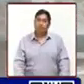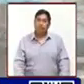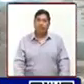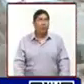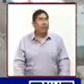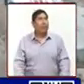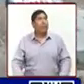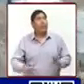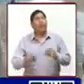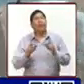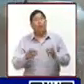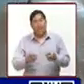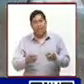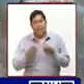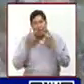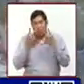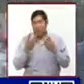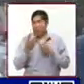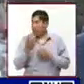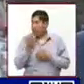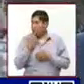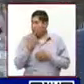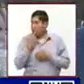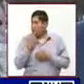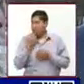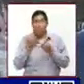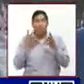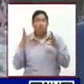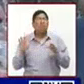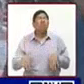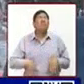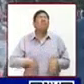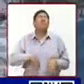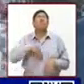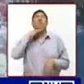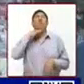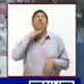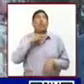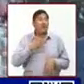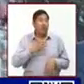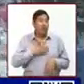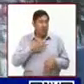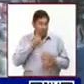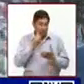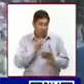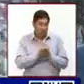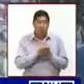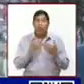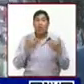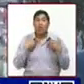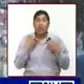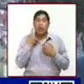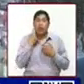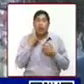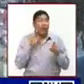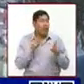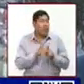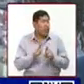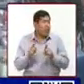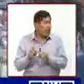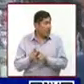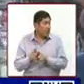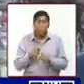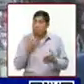No era así como ahora lo que ves, era muy lleno, por eso mi esposa recién lo tengo y también